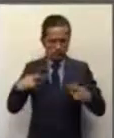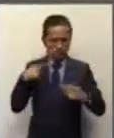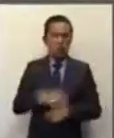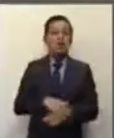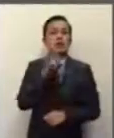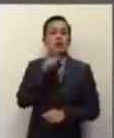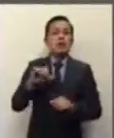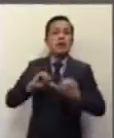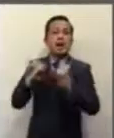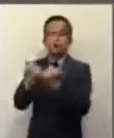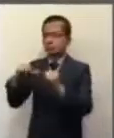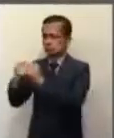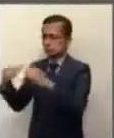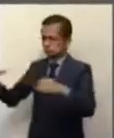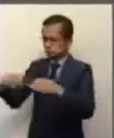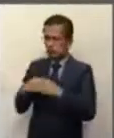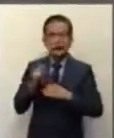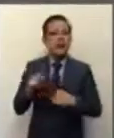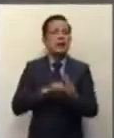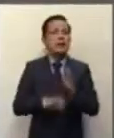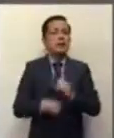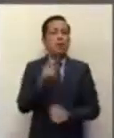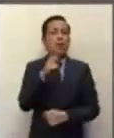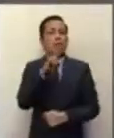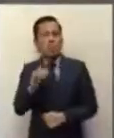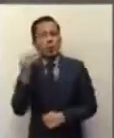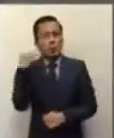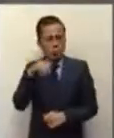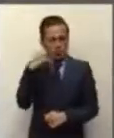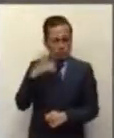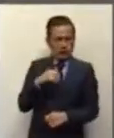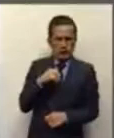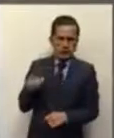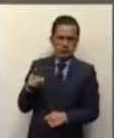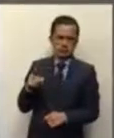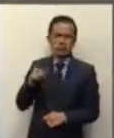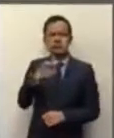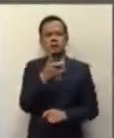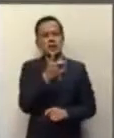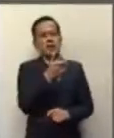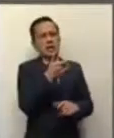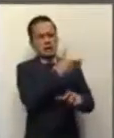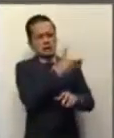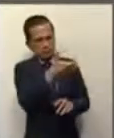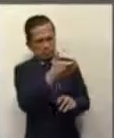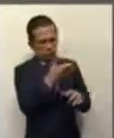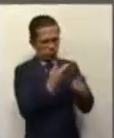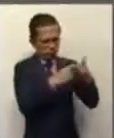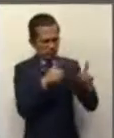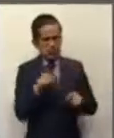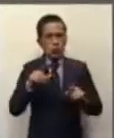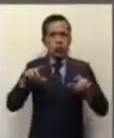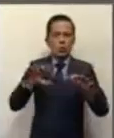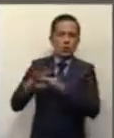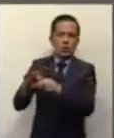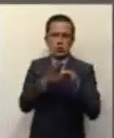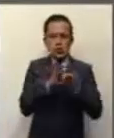civiles como PRO Oaxaca de Francisco Toledo, Agrónomos Democráticos y la Unión Popular Revolucionaria.